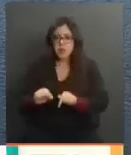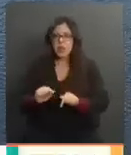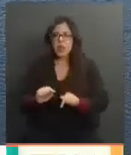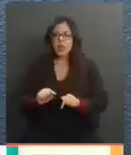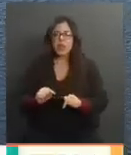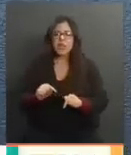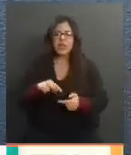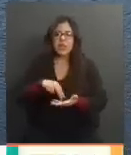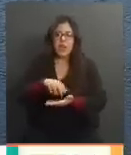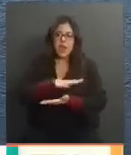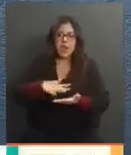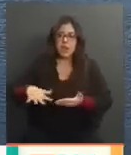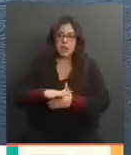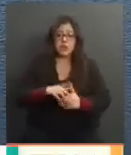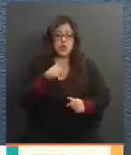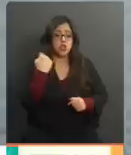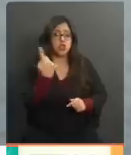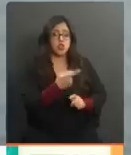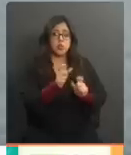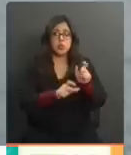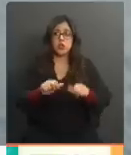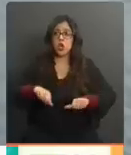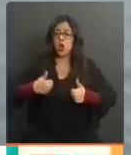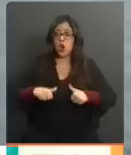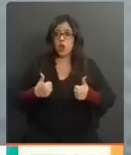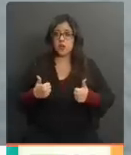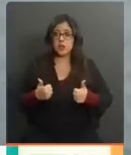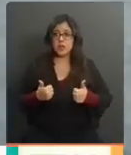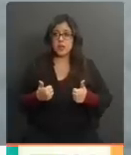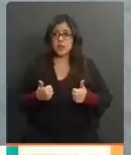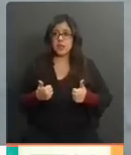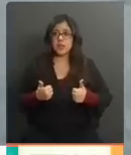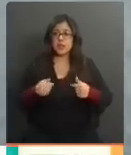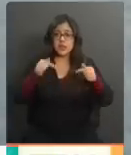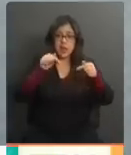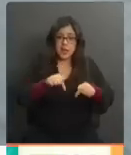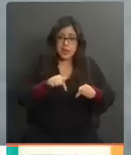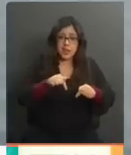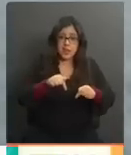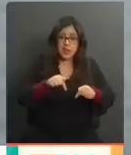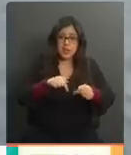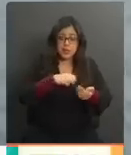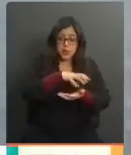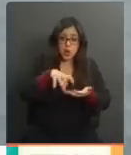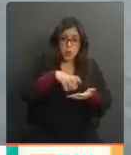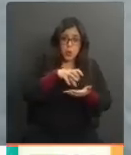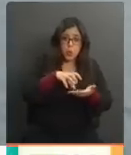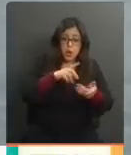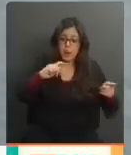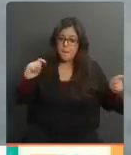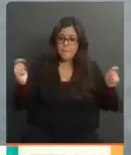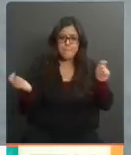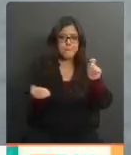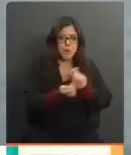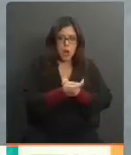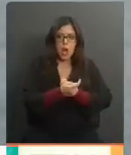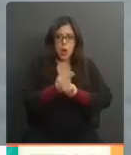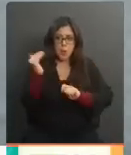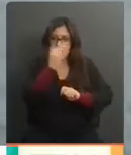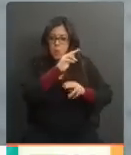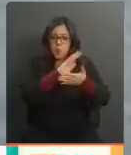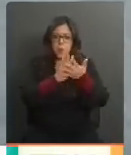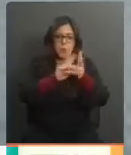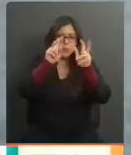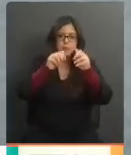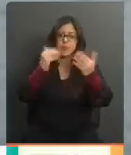Ahora nosotros como jóvenes, ¿cierto?, nos corresponde llevar a Chimbarongo a una parte que sea más conocida, un segmento que ya sea por el turismo, ¿cierto?,